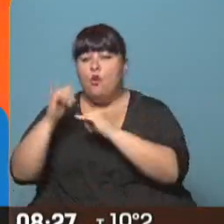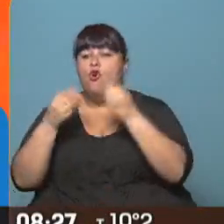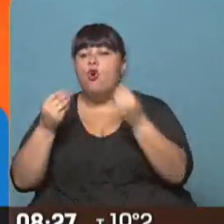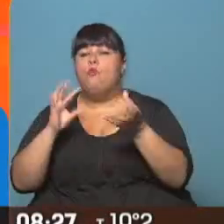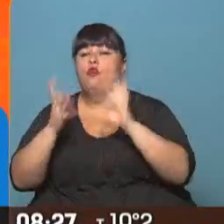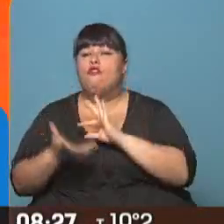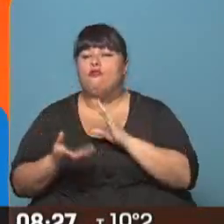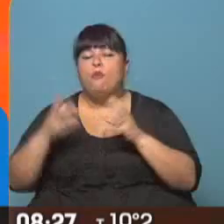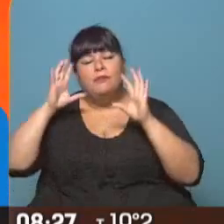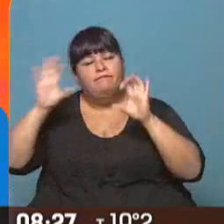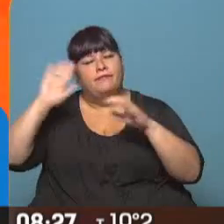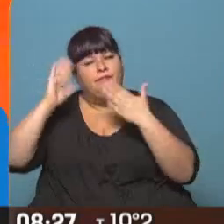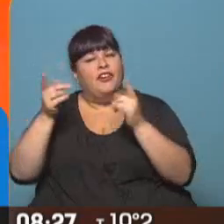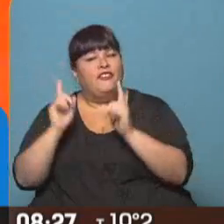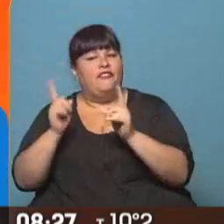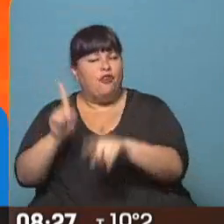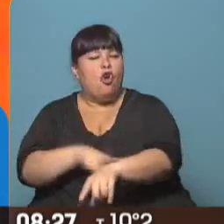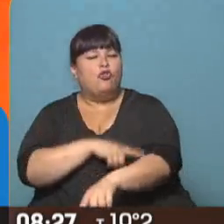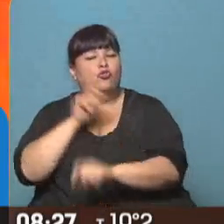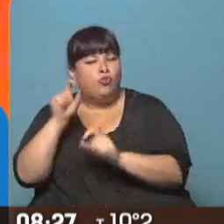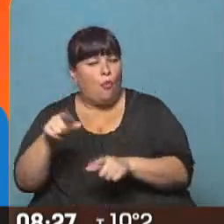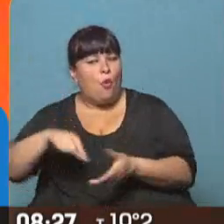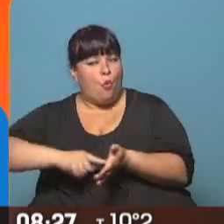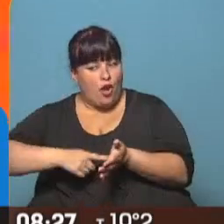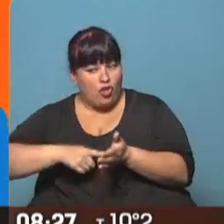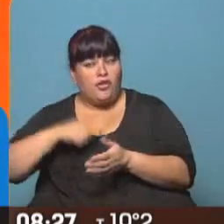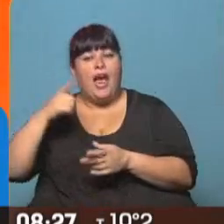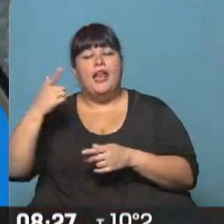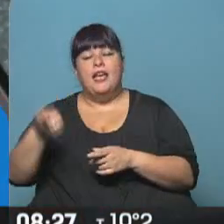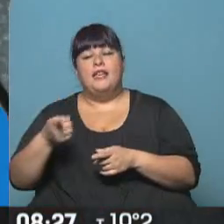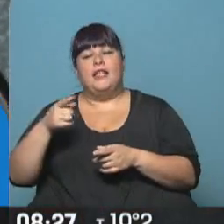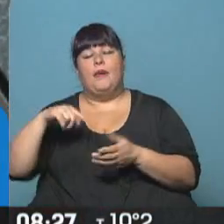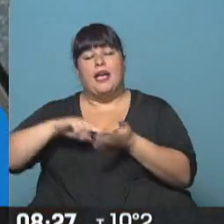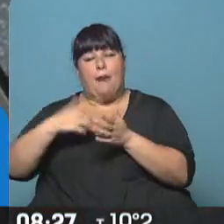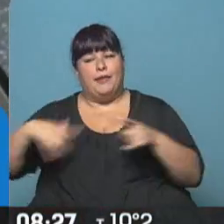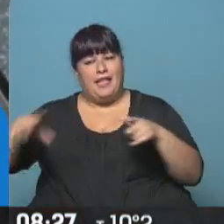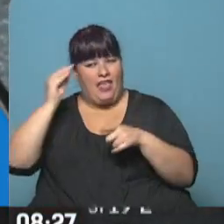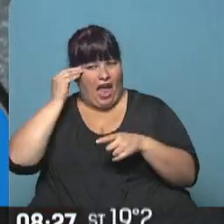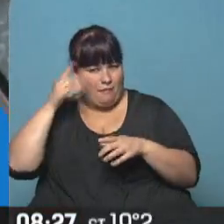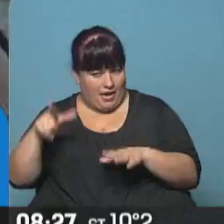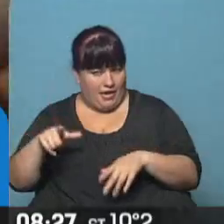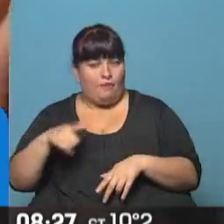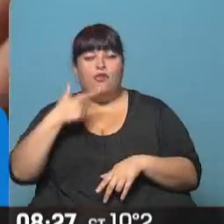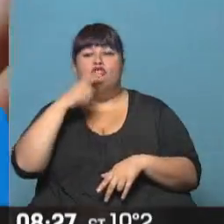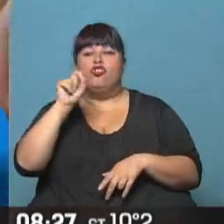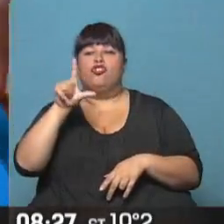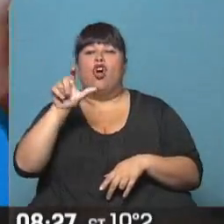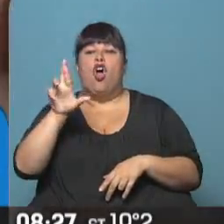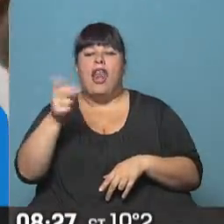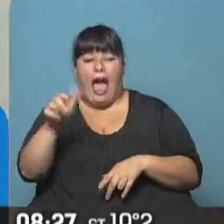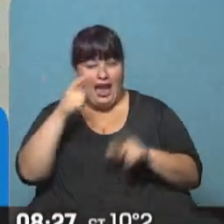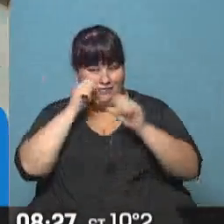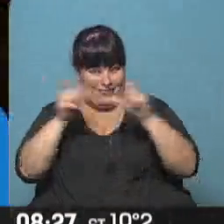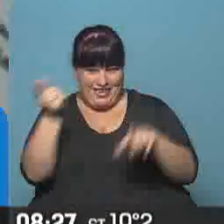cómo se vive, se recuerda y se mantienen tradiciones en Buenos Aires y en Ereván, capital de Armenia. Solar tiene que ver con las imágenes